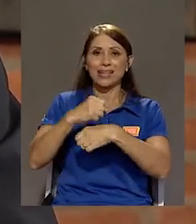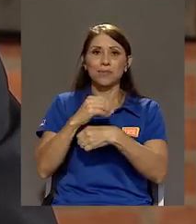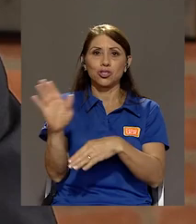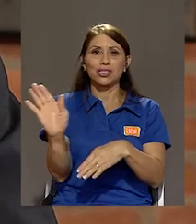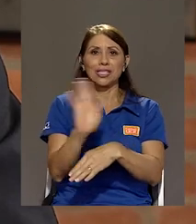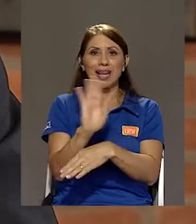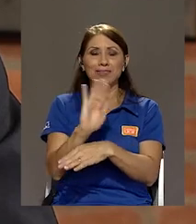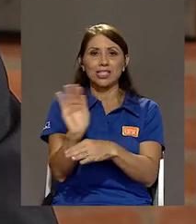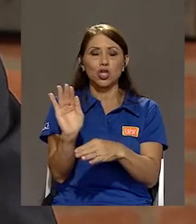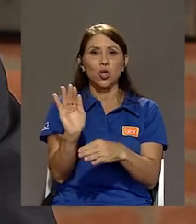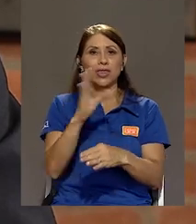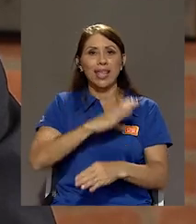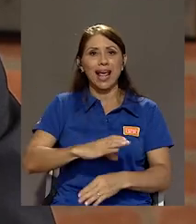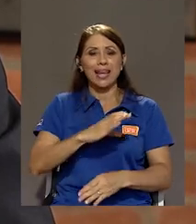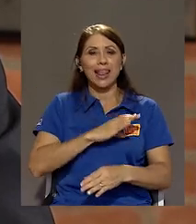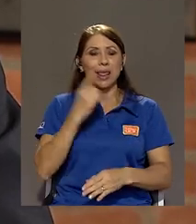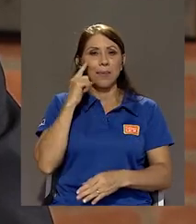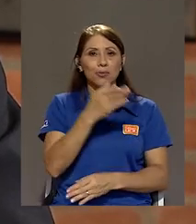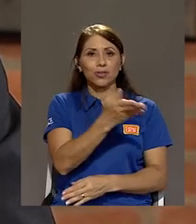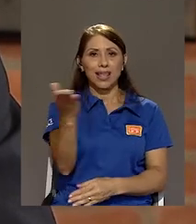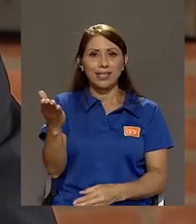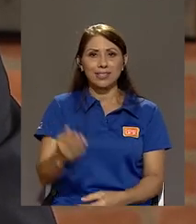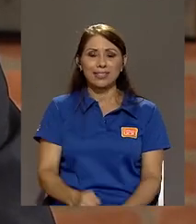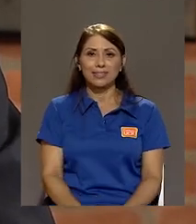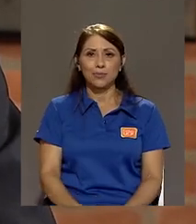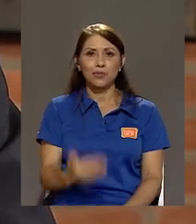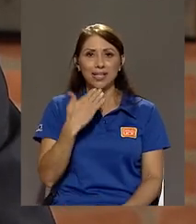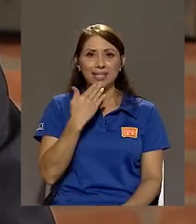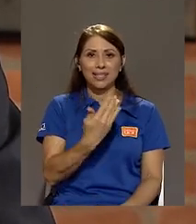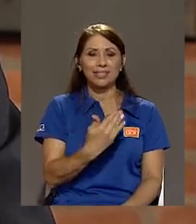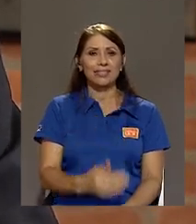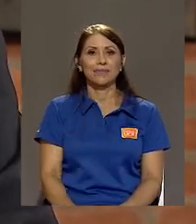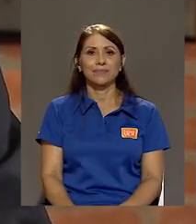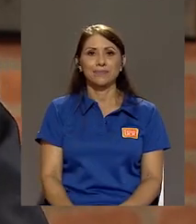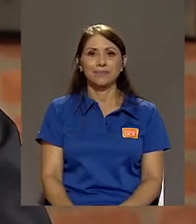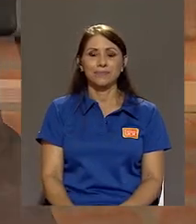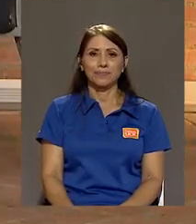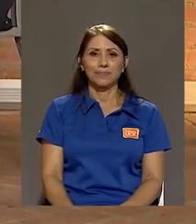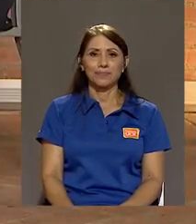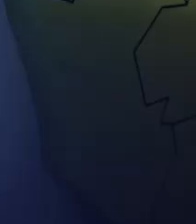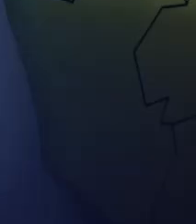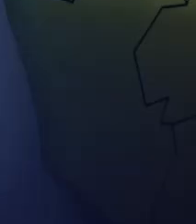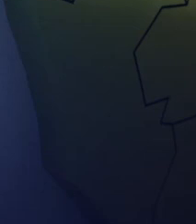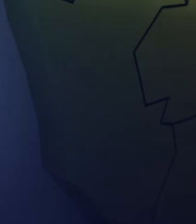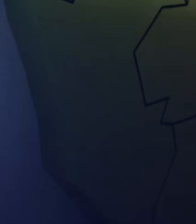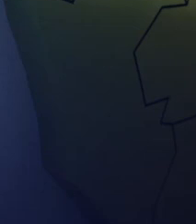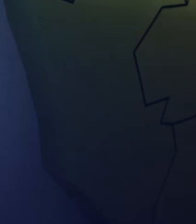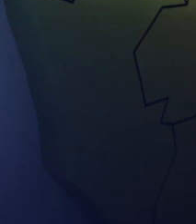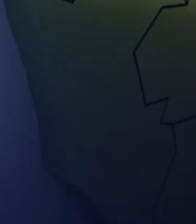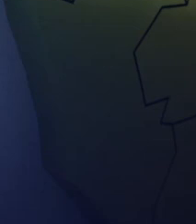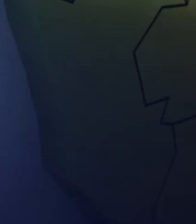donde hacemos televisión de calidad para ustedes. Muchas gracias, don José. Gracias.